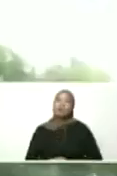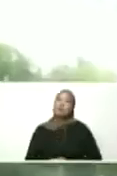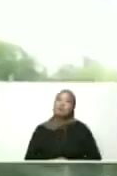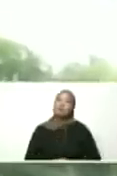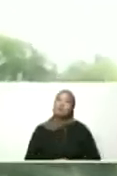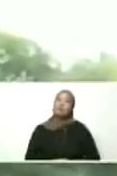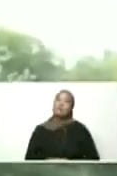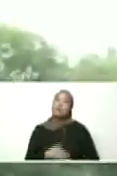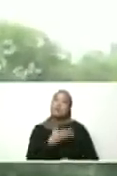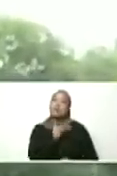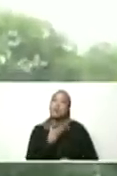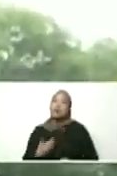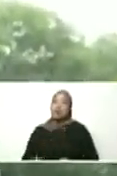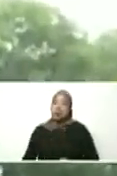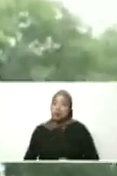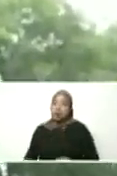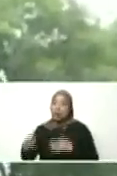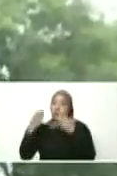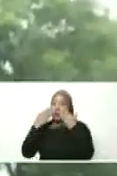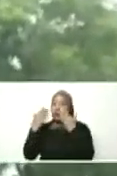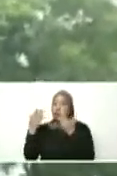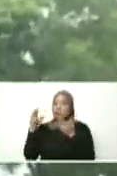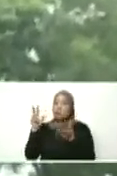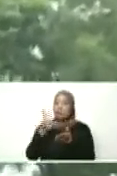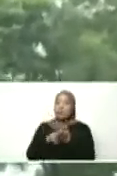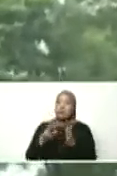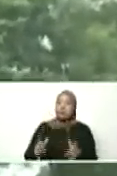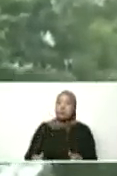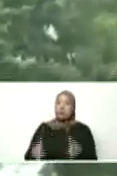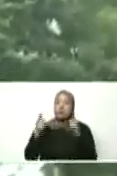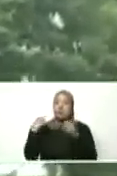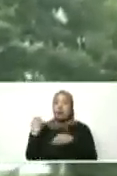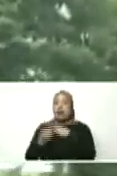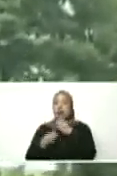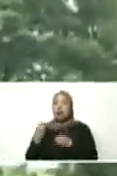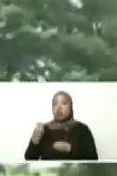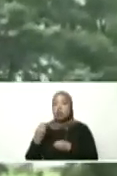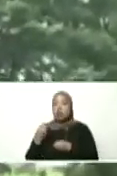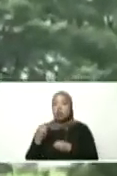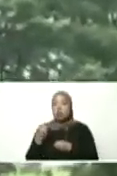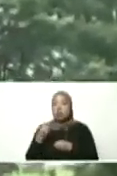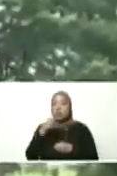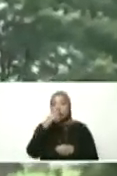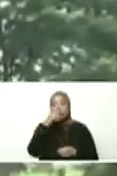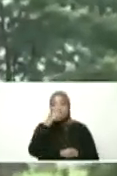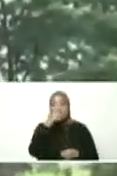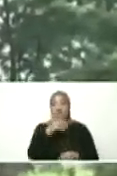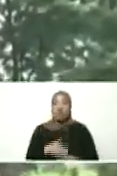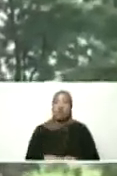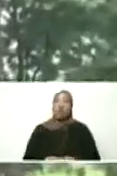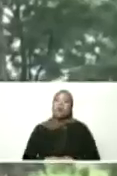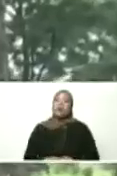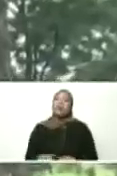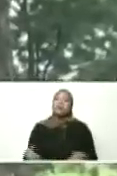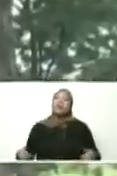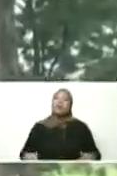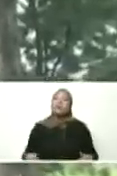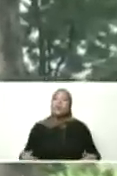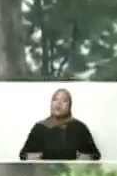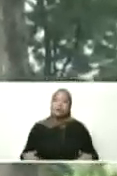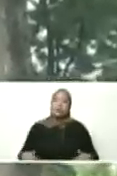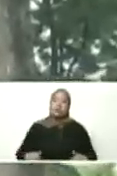la marca comunal, usted aprobó Hecho en Comuna. Hecho en Comuna. Y vamos camaradas, a hacer un bueno. gran esfuerzo